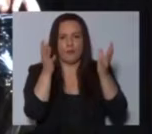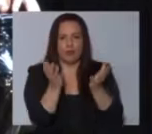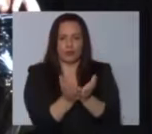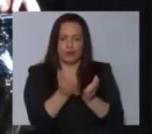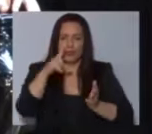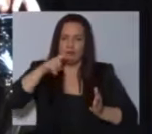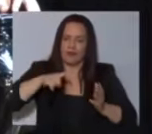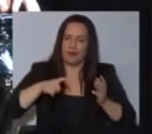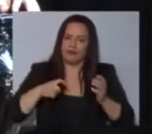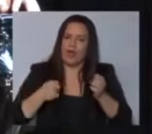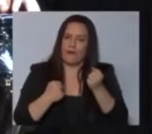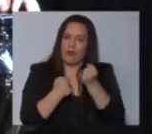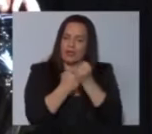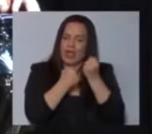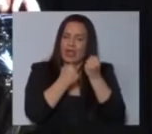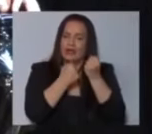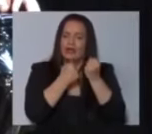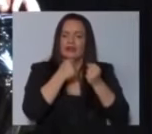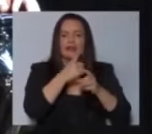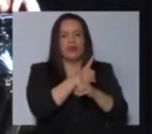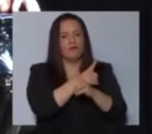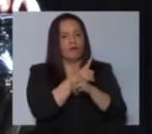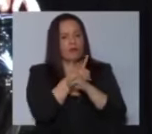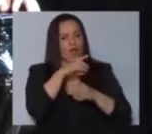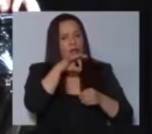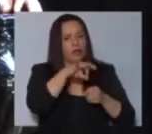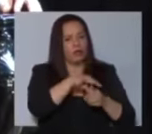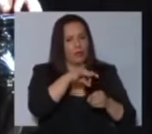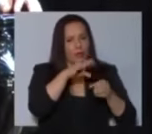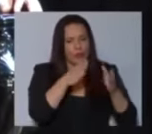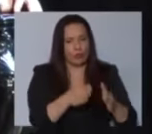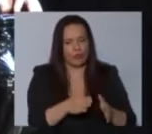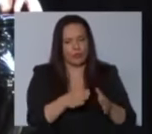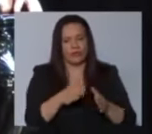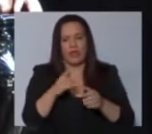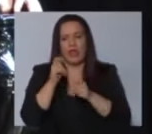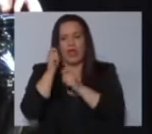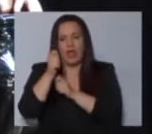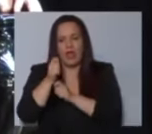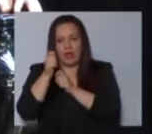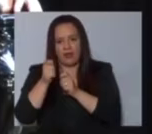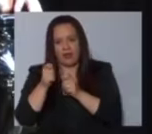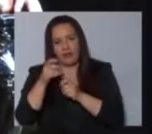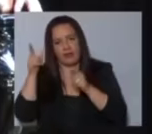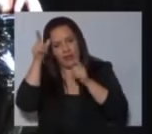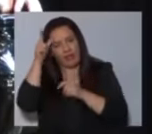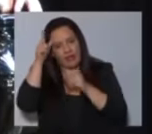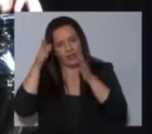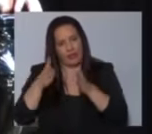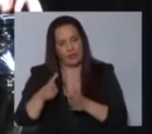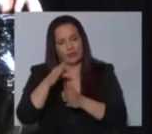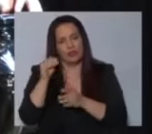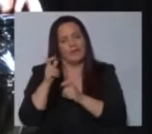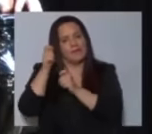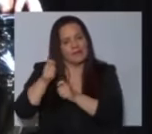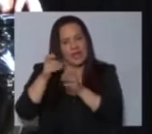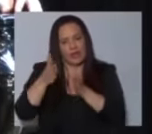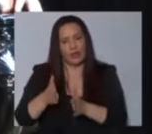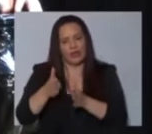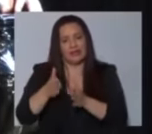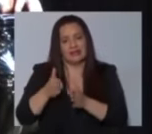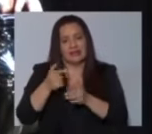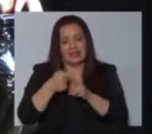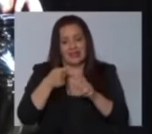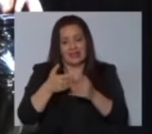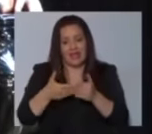y defender a nuestros agricultores, ganaderos y pescadores, quienes desafortunadamente desde antes de la